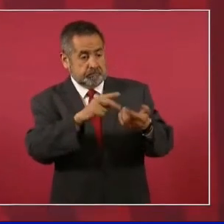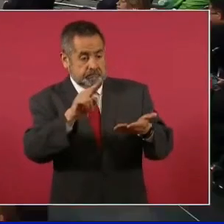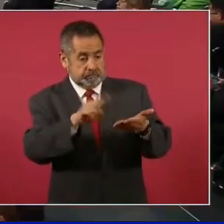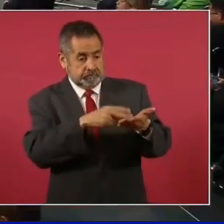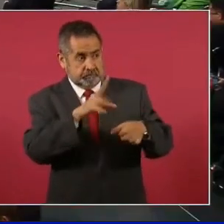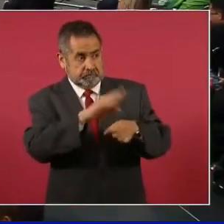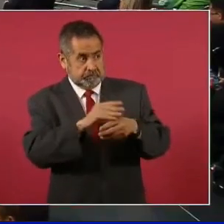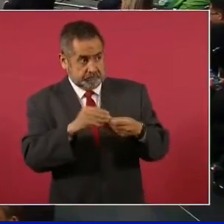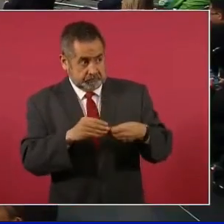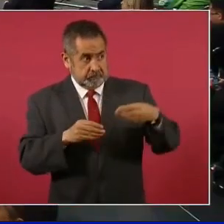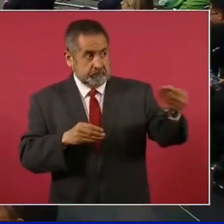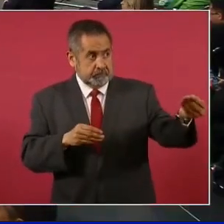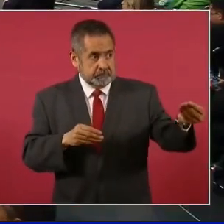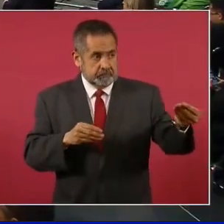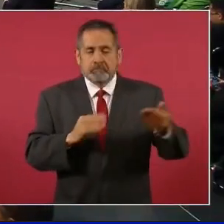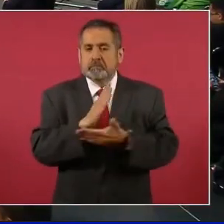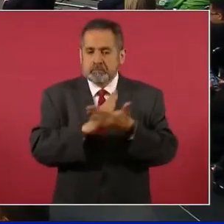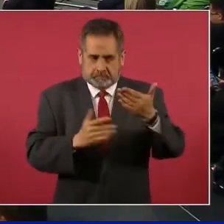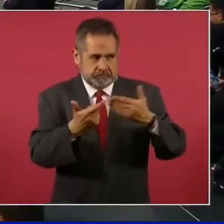otro moche.